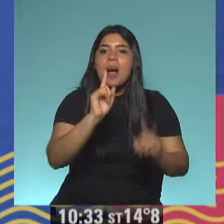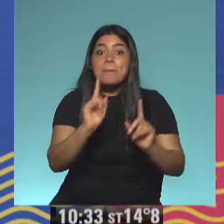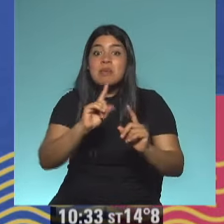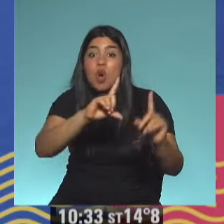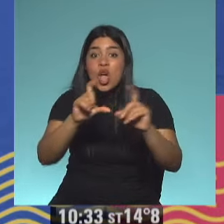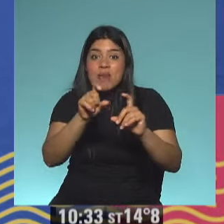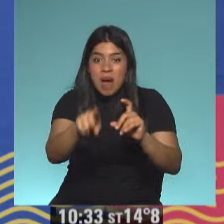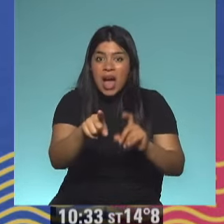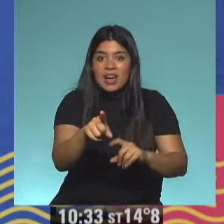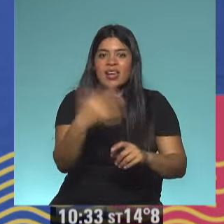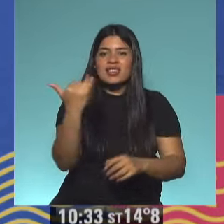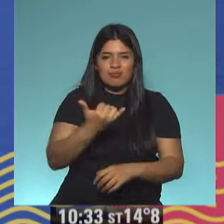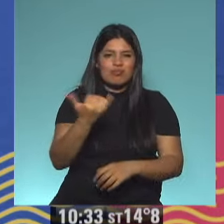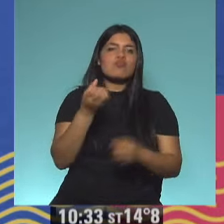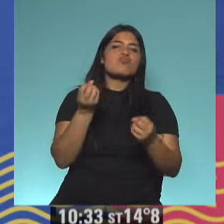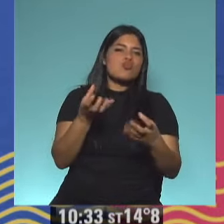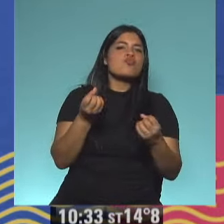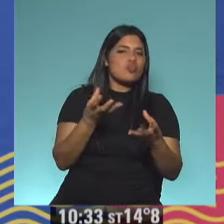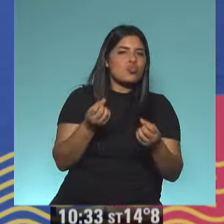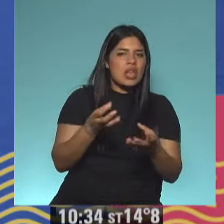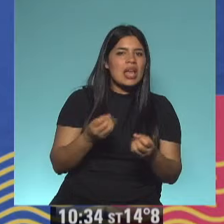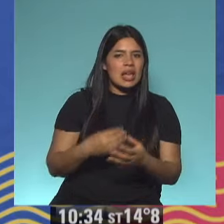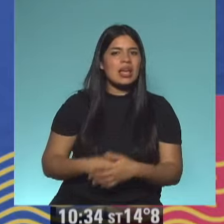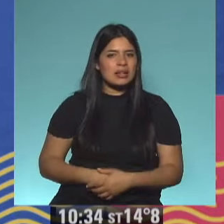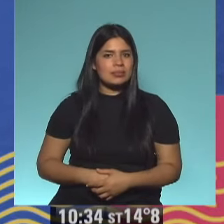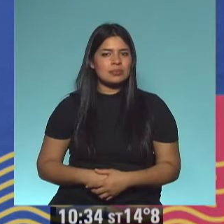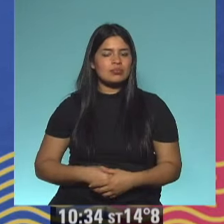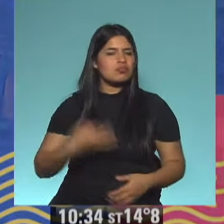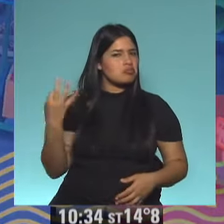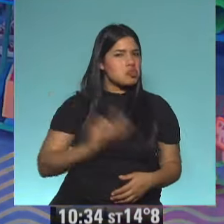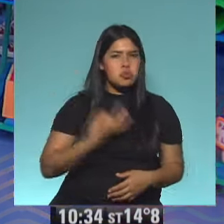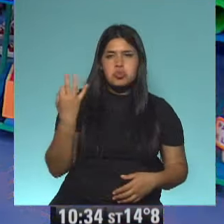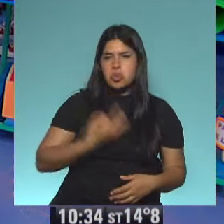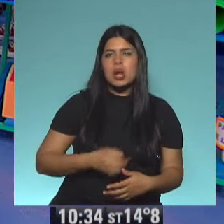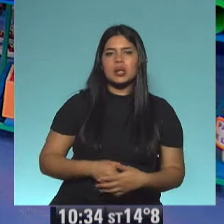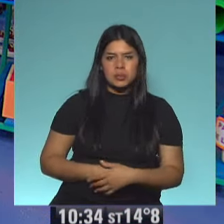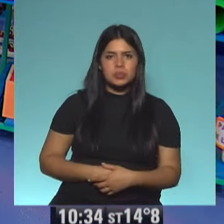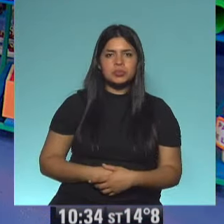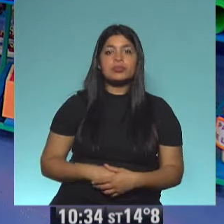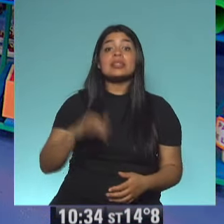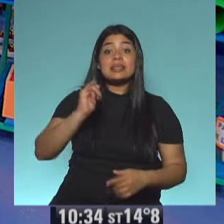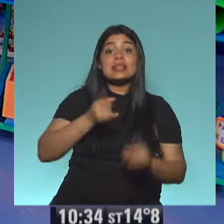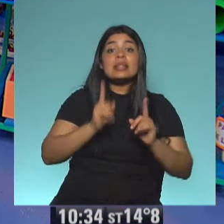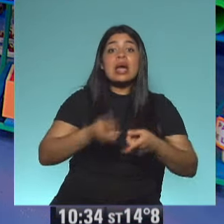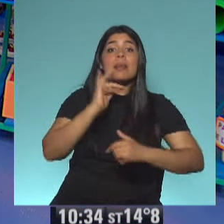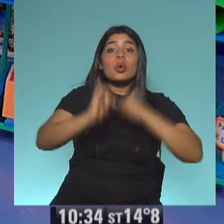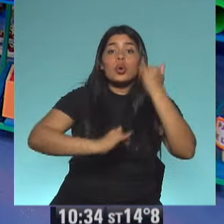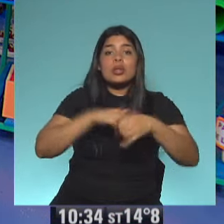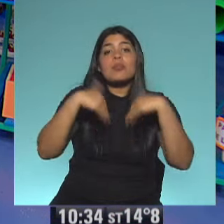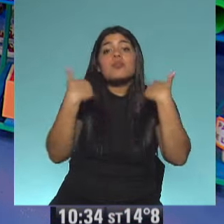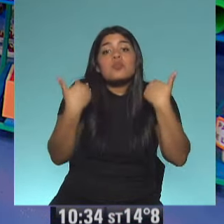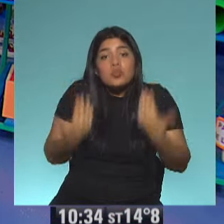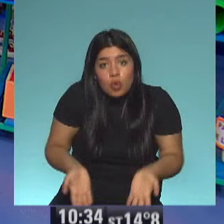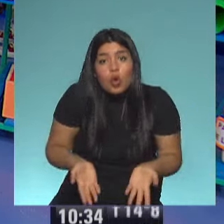ponerle el papel con el engrudo para hacer la cartapesta. Ah, perfecto. Genial. Les contamos que por eso, a raíz